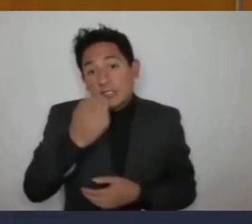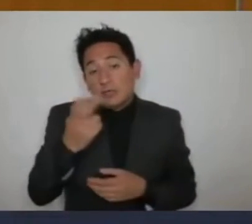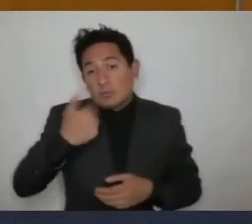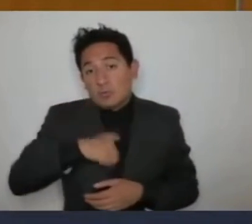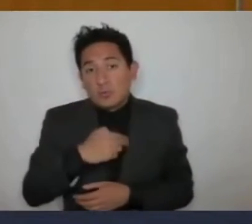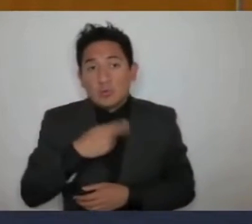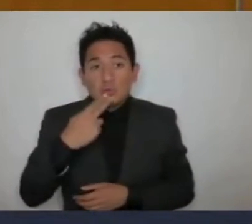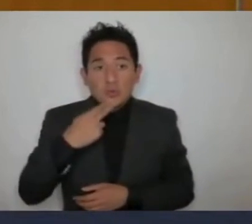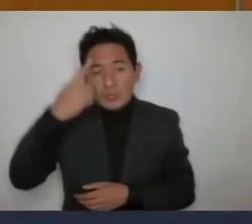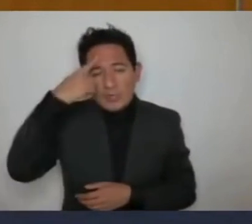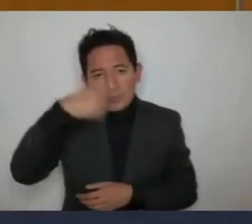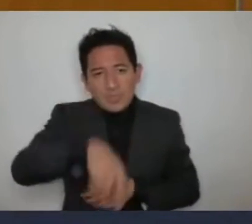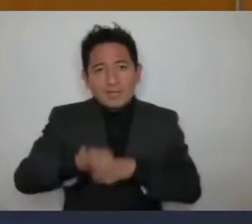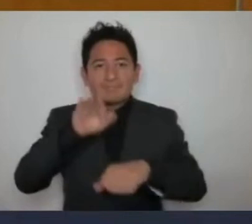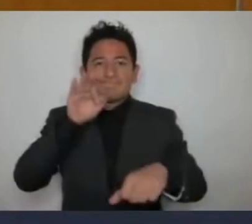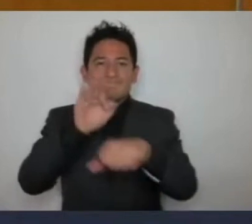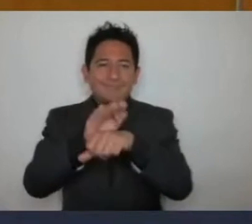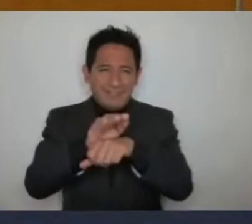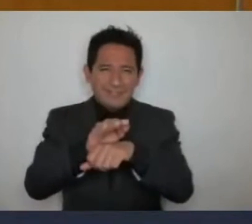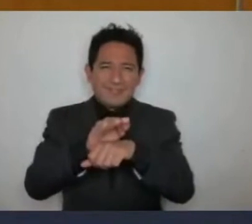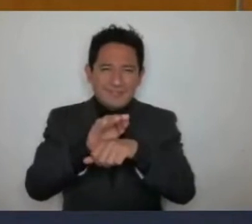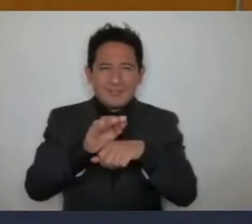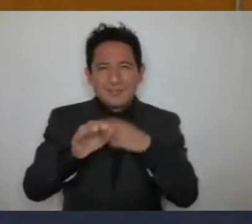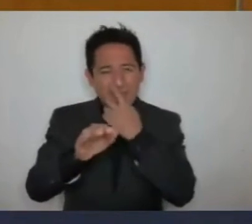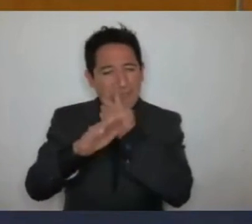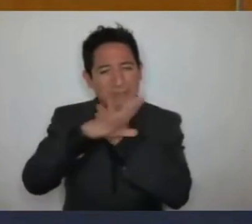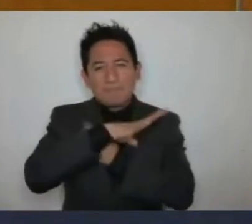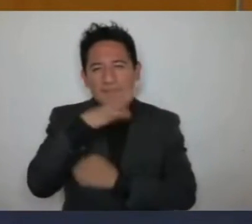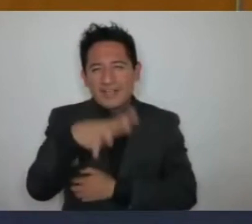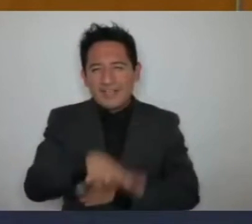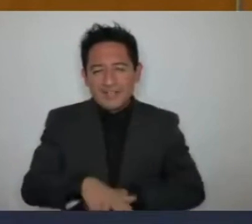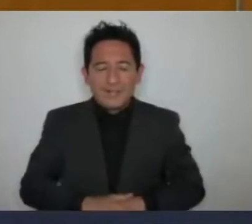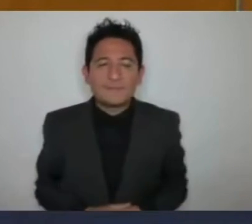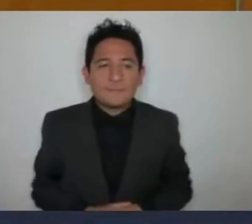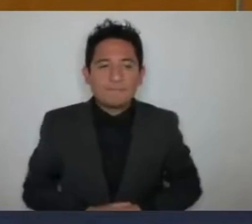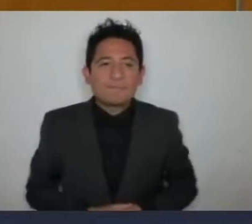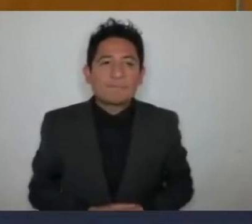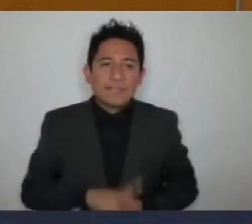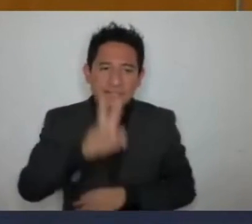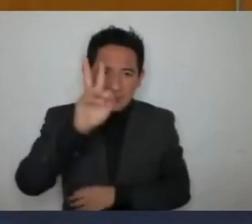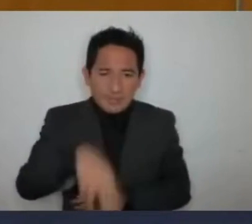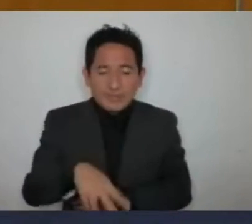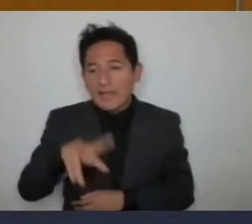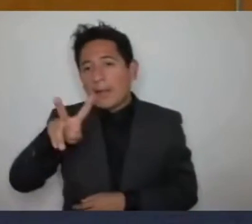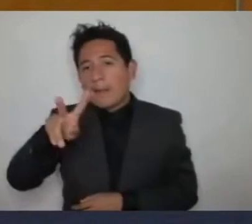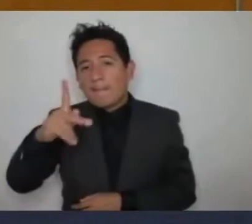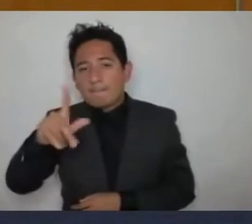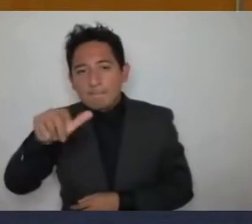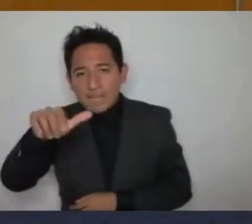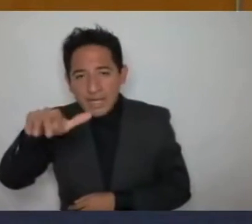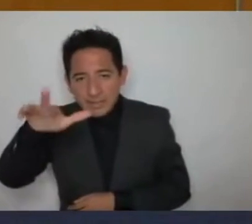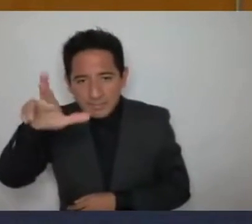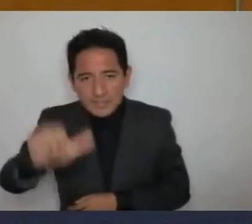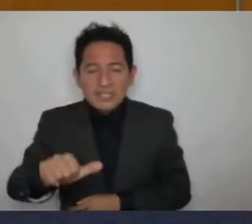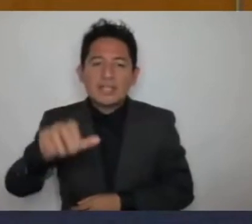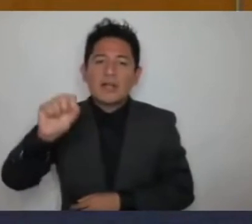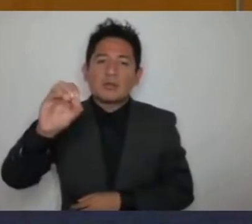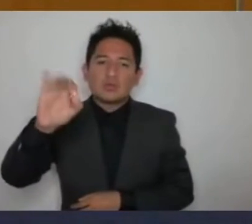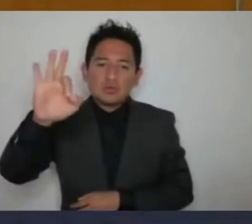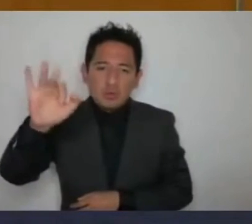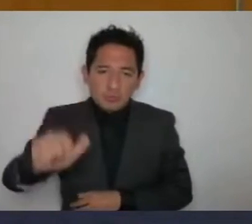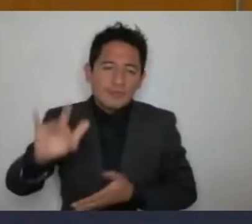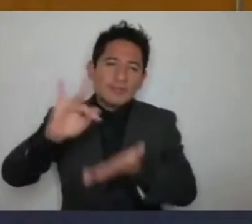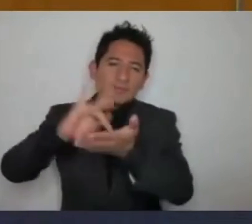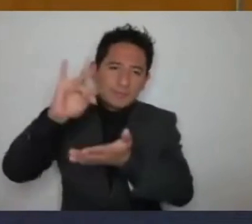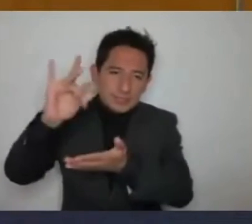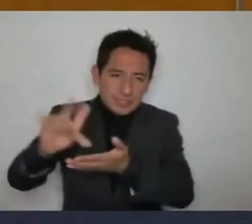también eh Pues para eso es entonces pues muchas gracias taisia permira Sofía por por la oportunidad de presentarlo aquí a todas